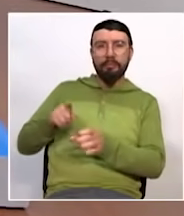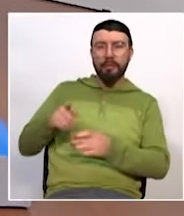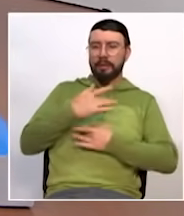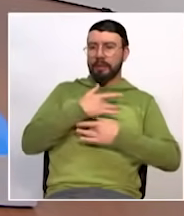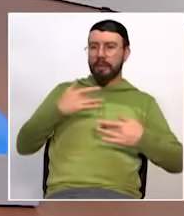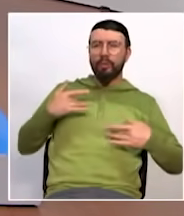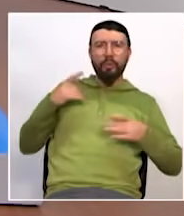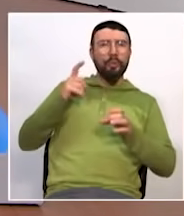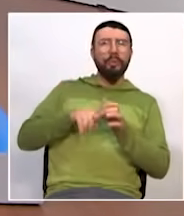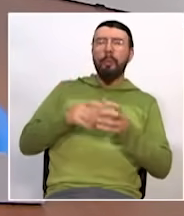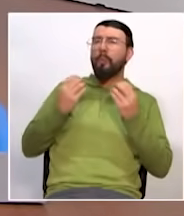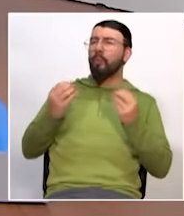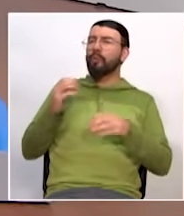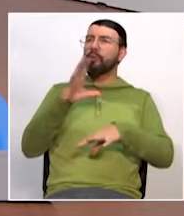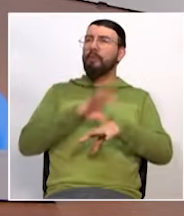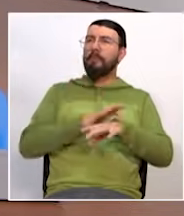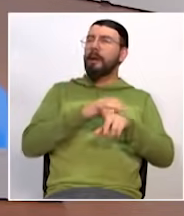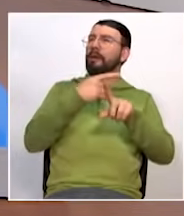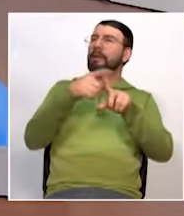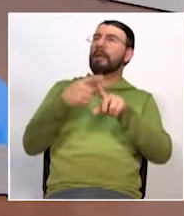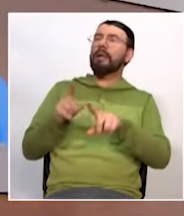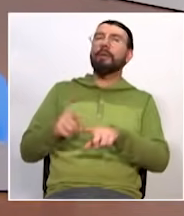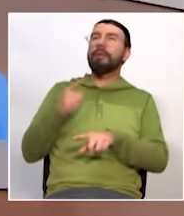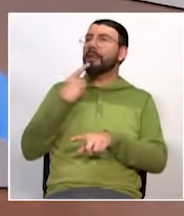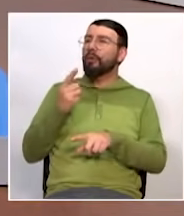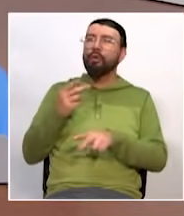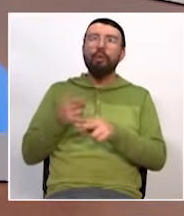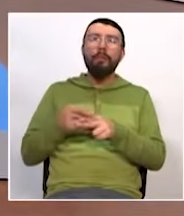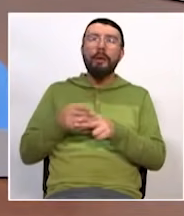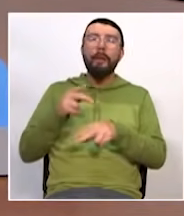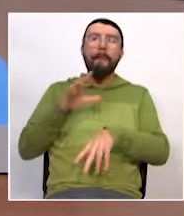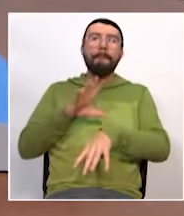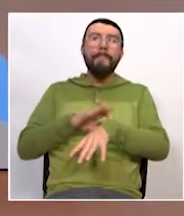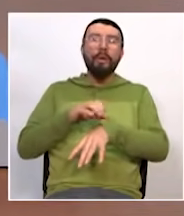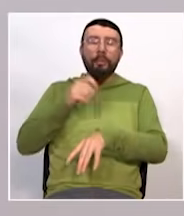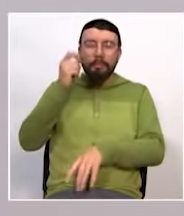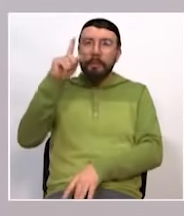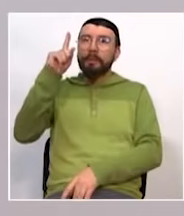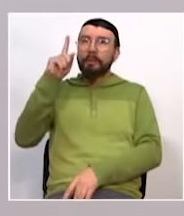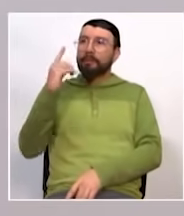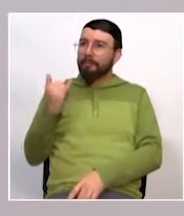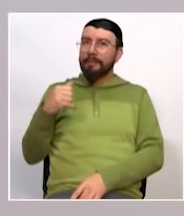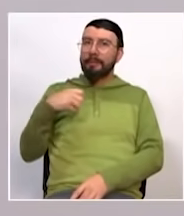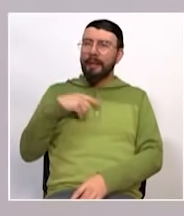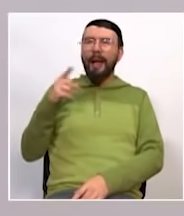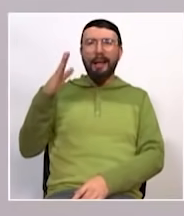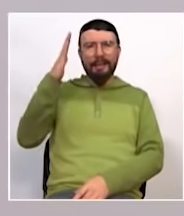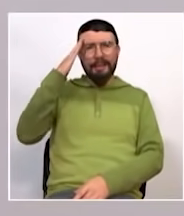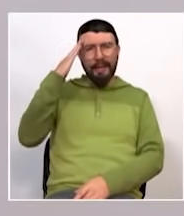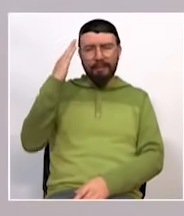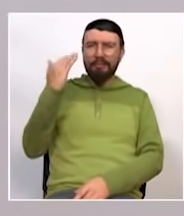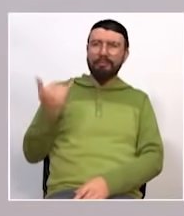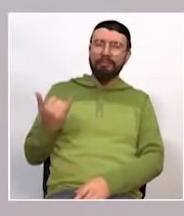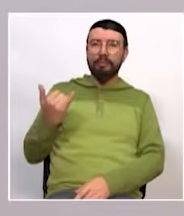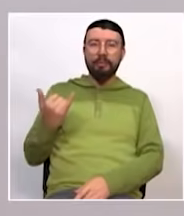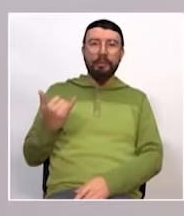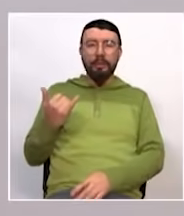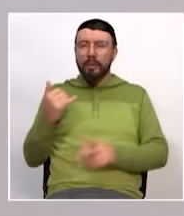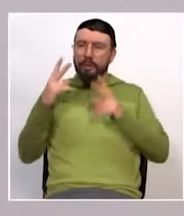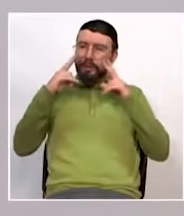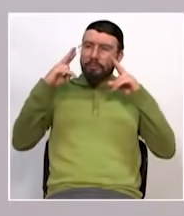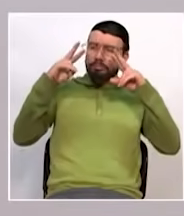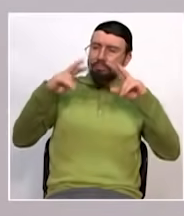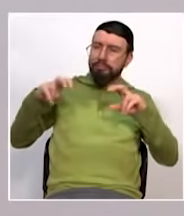los médicos que yo llamo médicos despiertos que tienen que saben y auscultan la